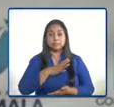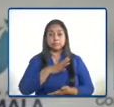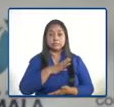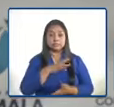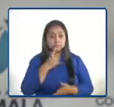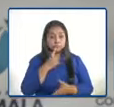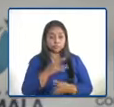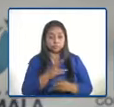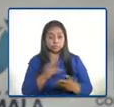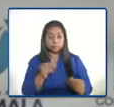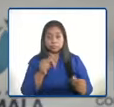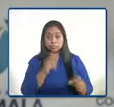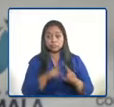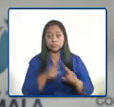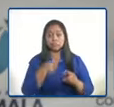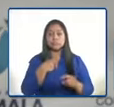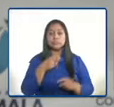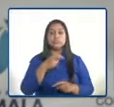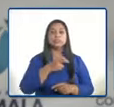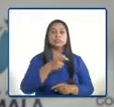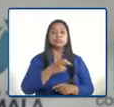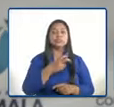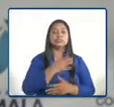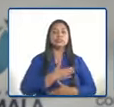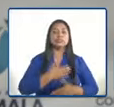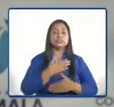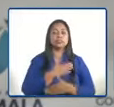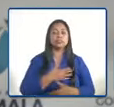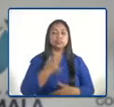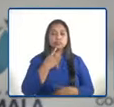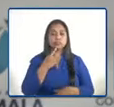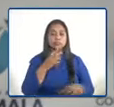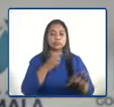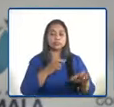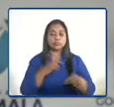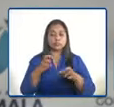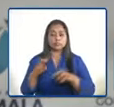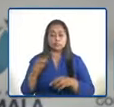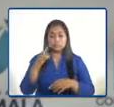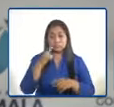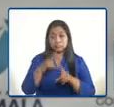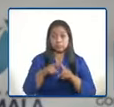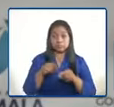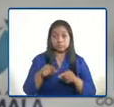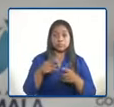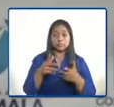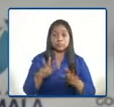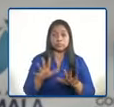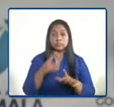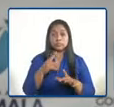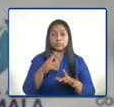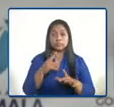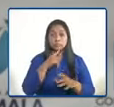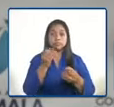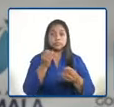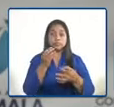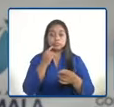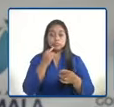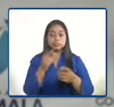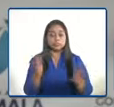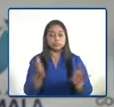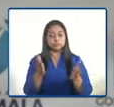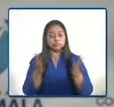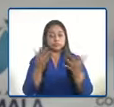las necesidades y a satisfacer las necesidades de la población y, por lo tanto, genera desarrollo humano en la